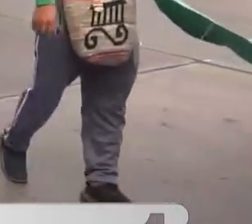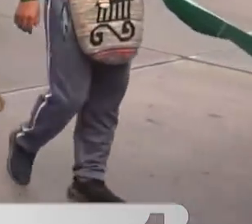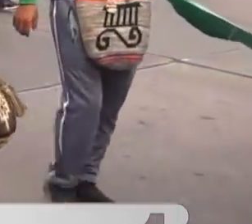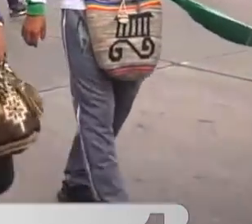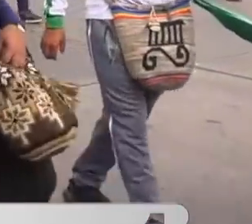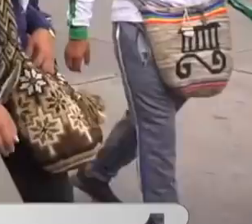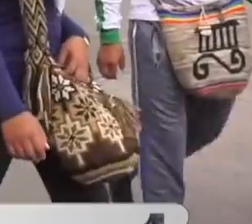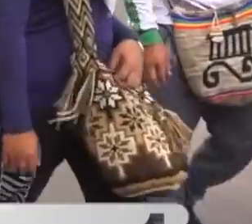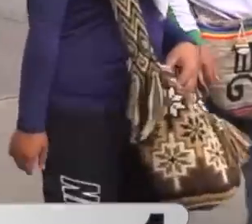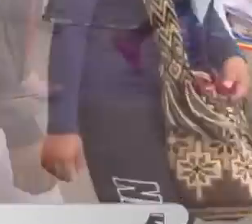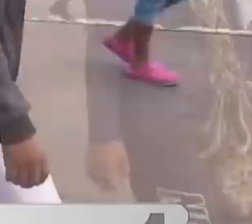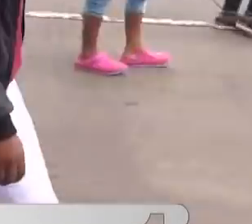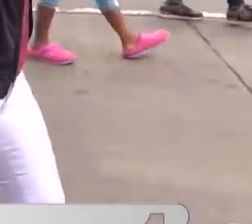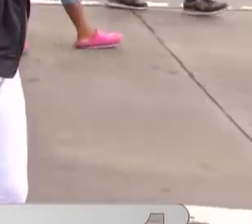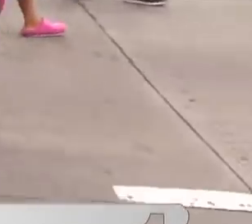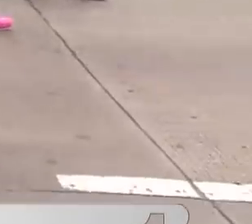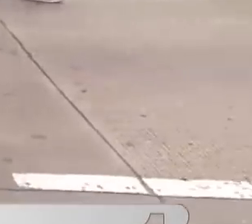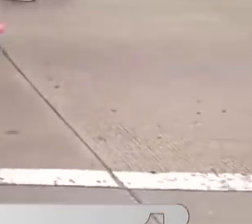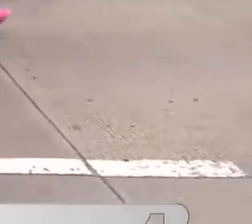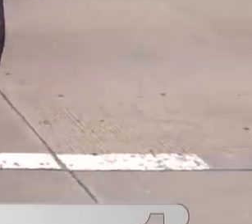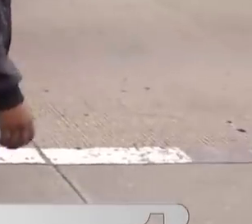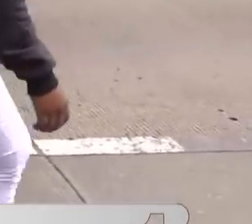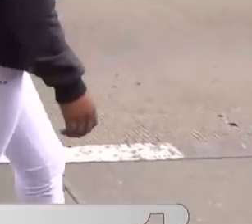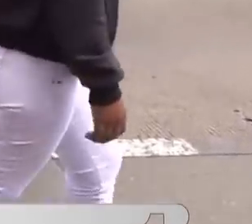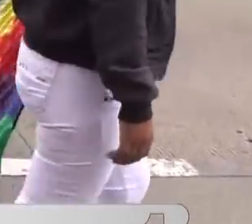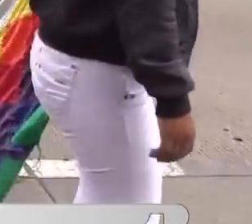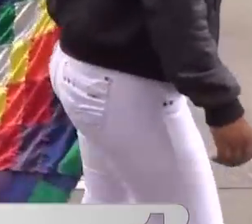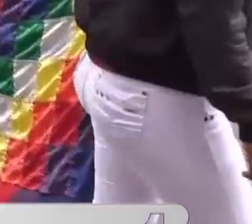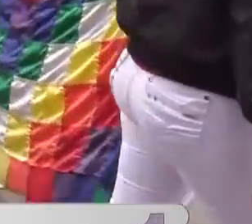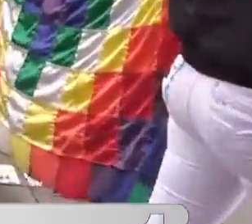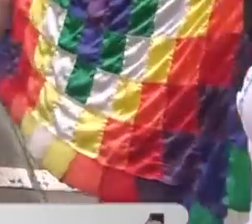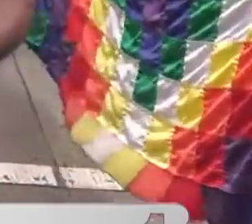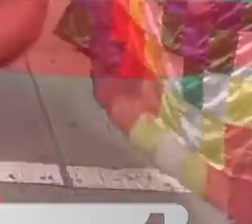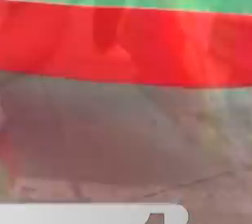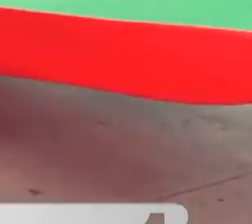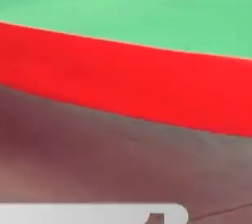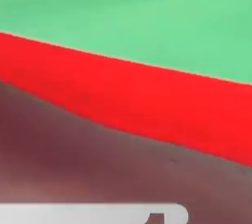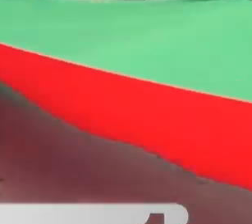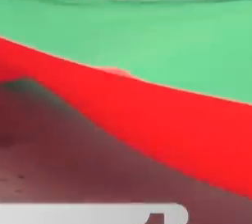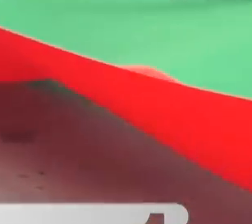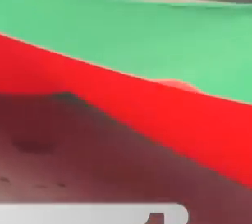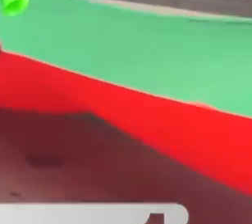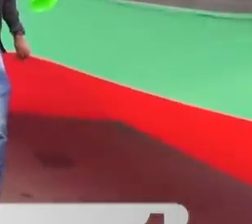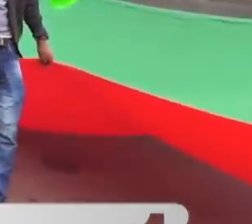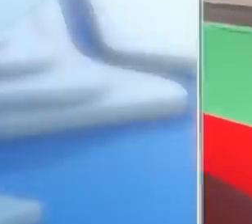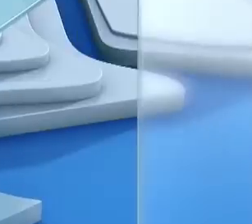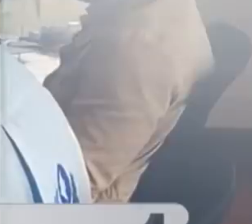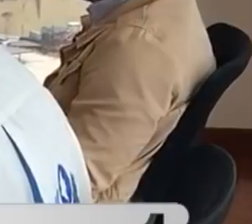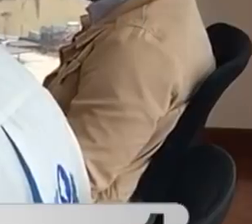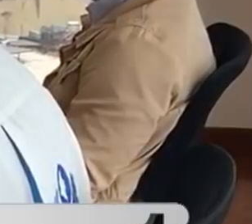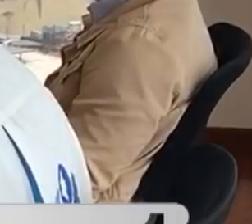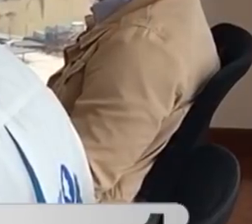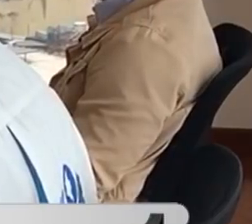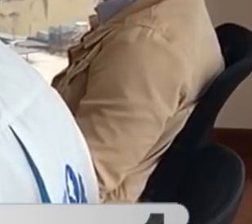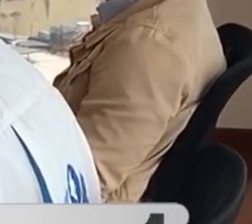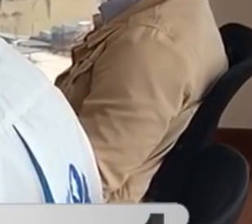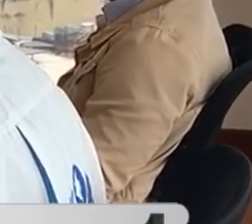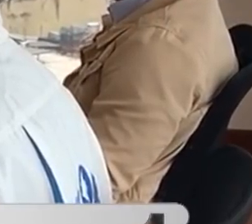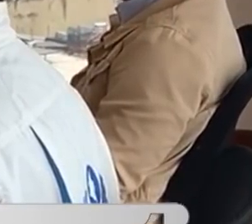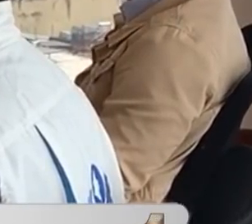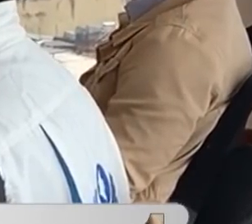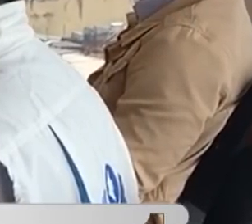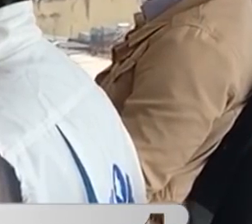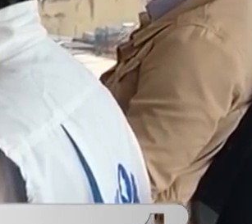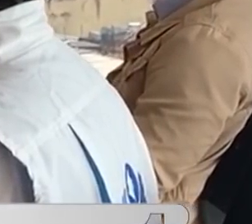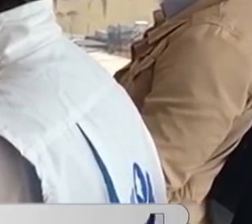Así avanza la minga indígena en las calles de Bogotá. Llegará hasta la Plaza de Bolívar. Defensoría del